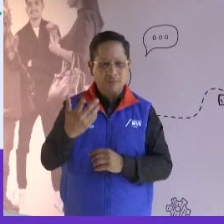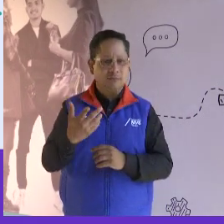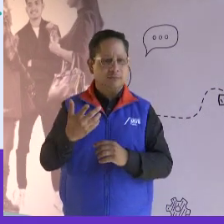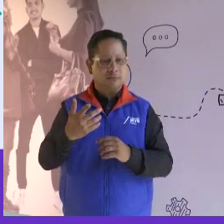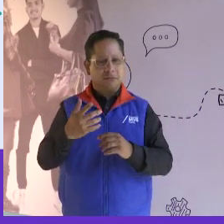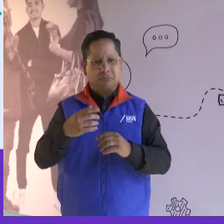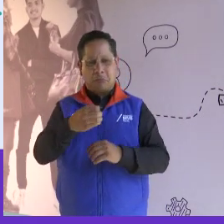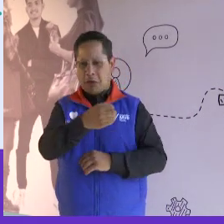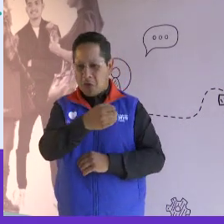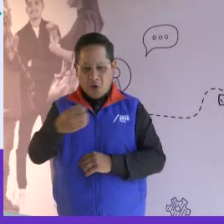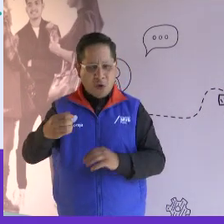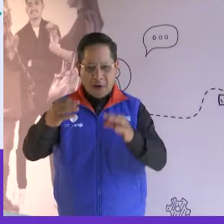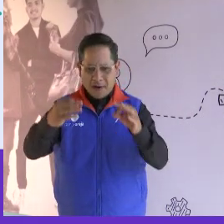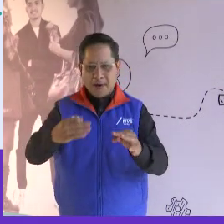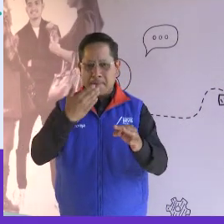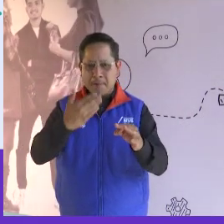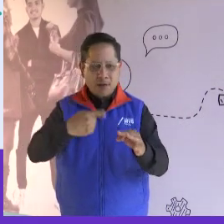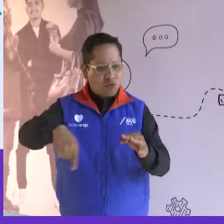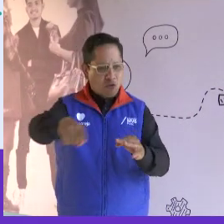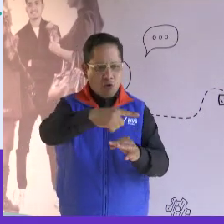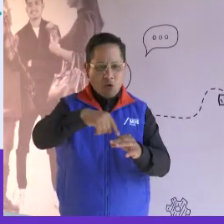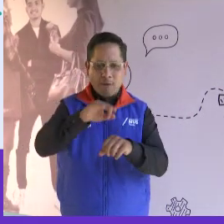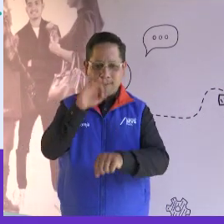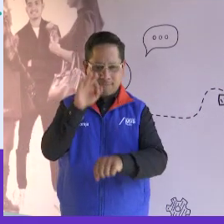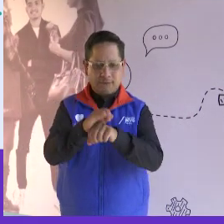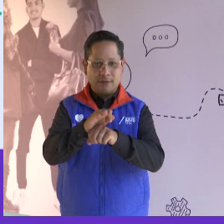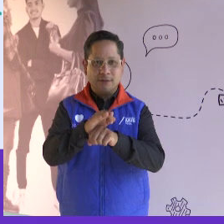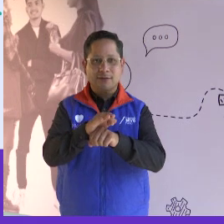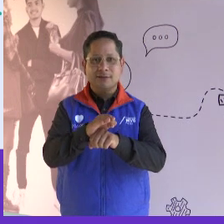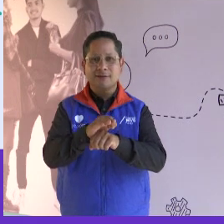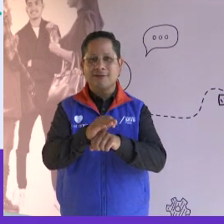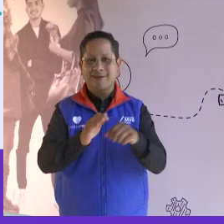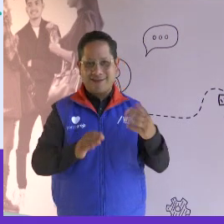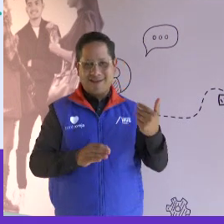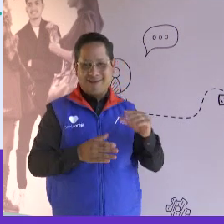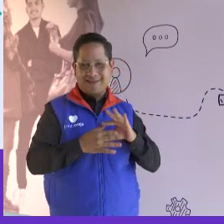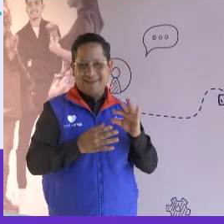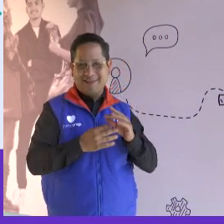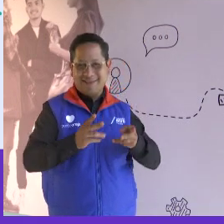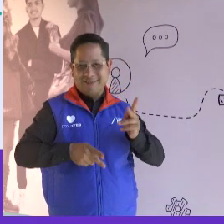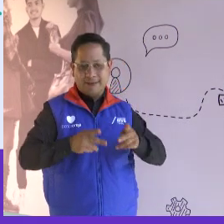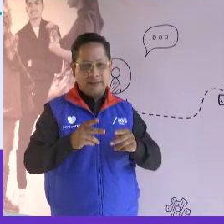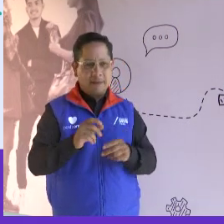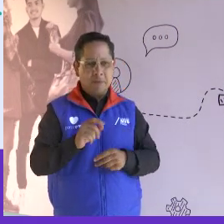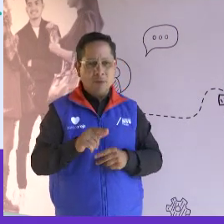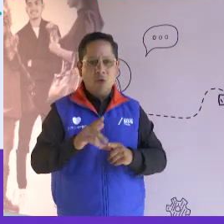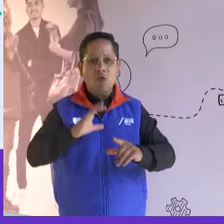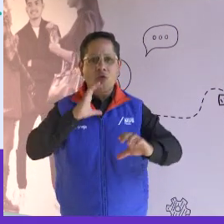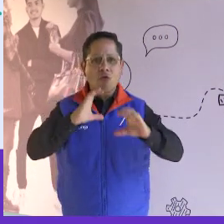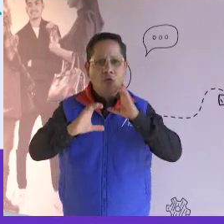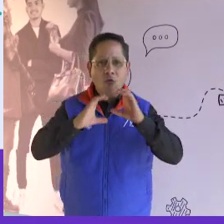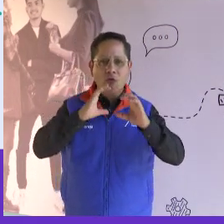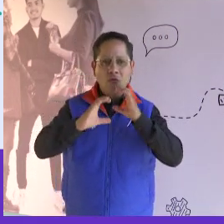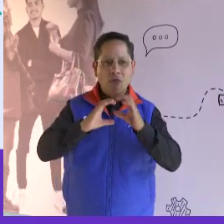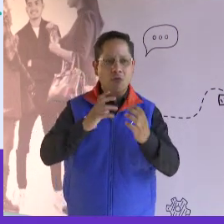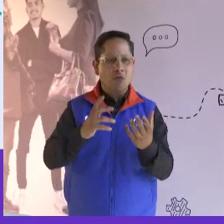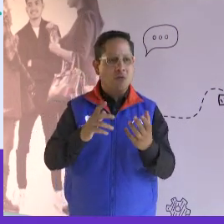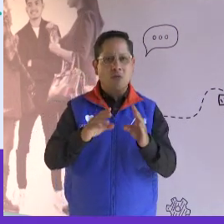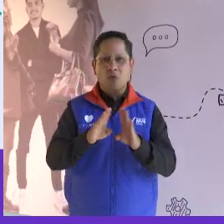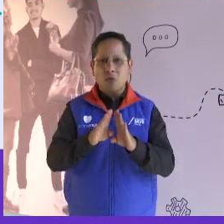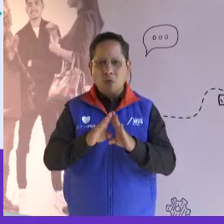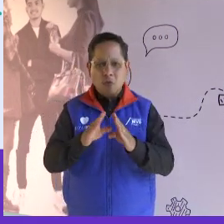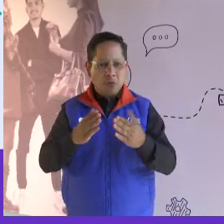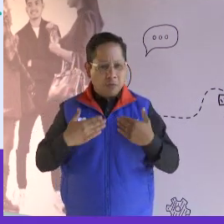cosas de la manera que sea mejor para el grupo. Sí, un poco lo que comentábamos hace un rato, ¿no? El tema de la comunicación, de cómo se